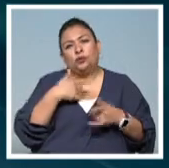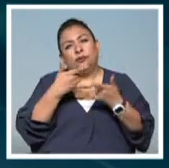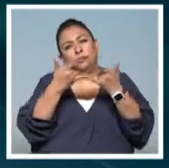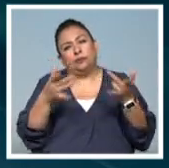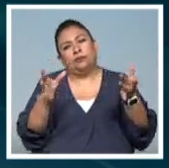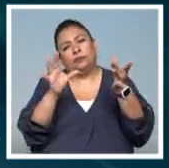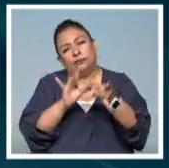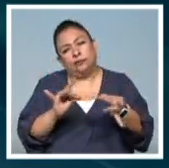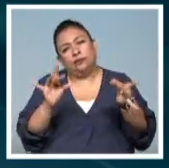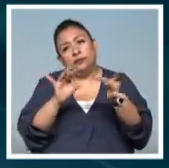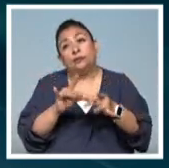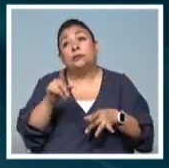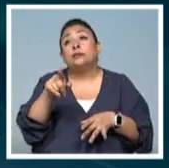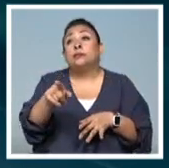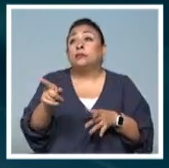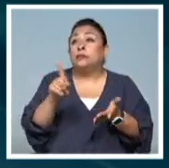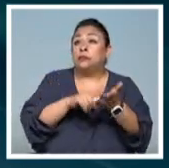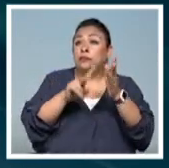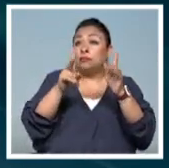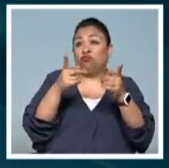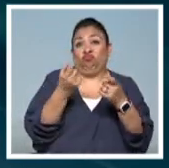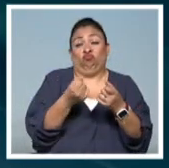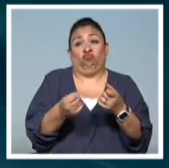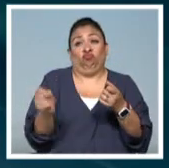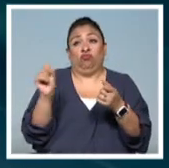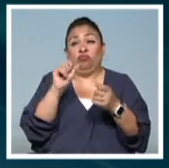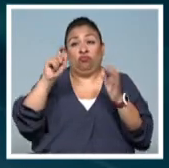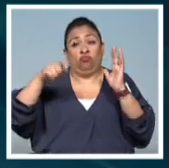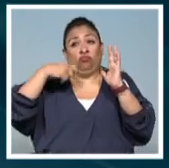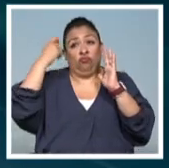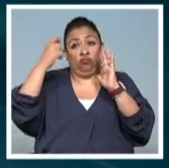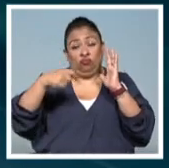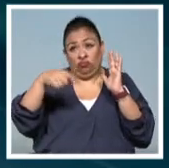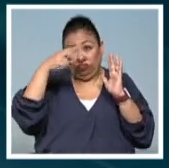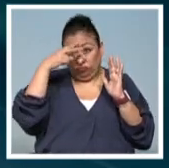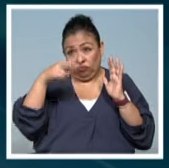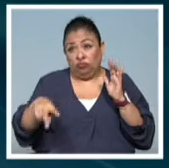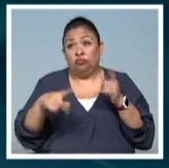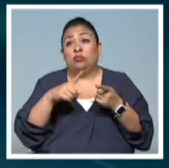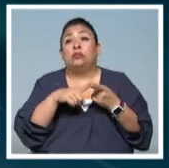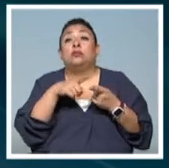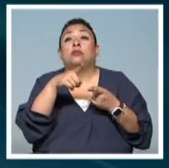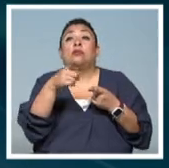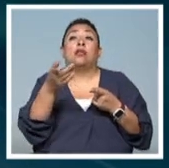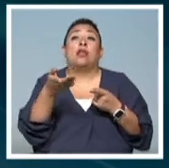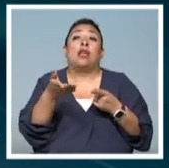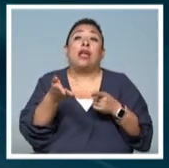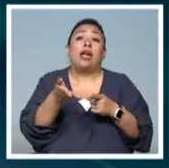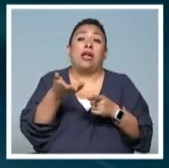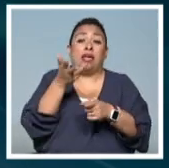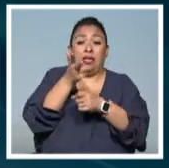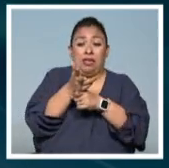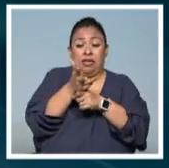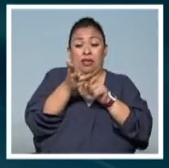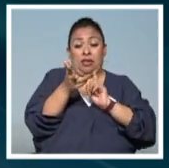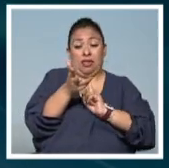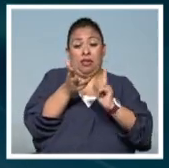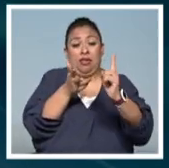¿no? Ha formado parte de títulos de gran renombre en la cinematografía mexicana, ya sea delante o detrás de